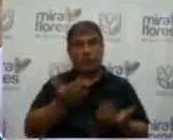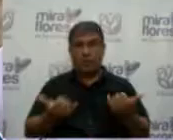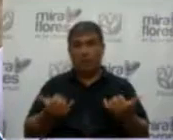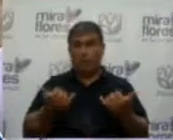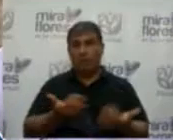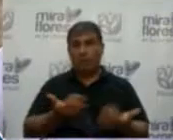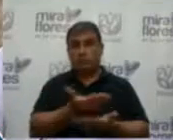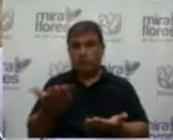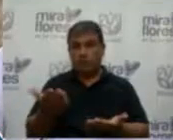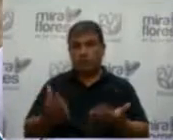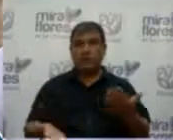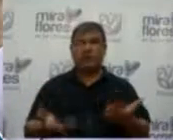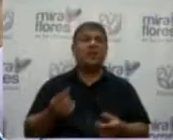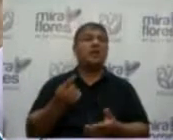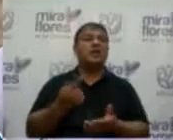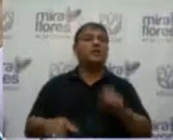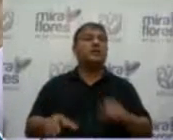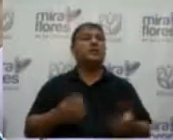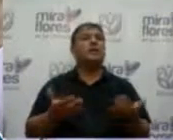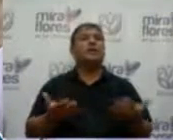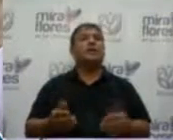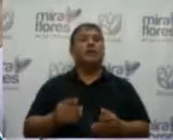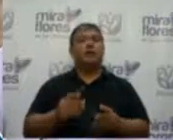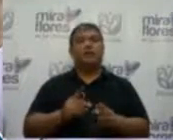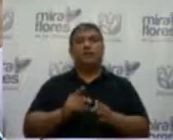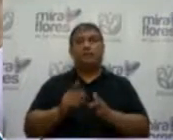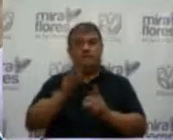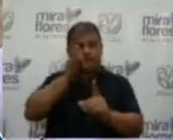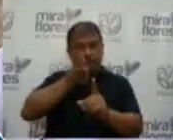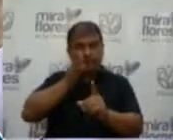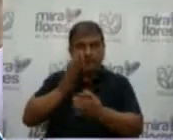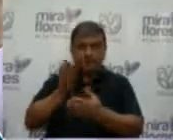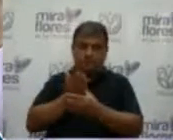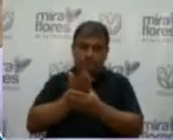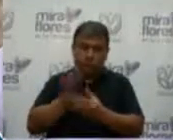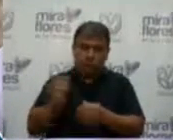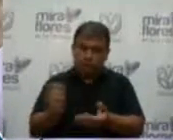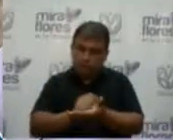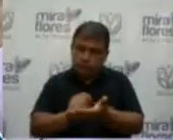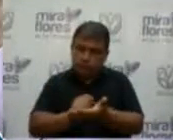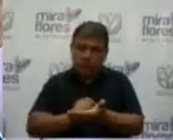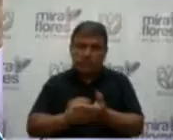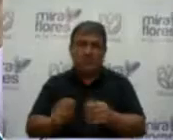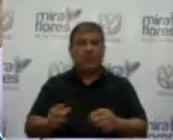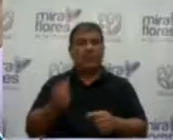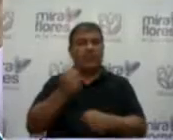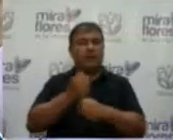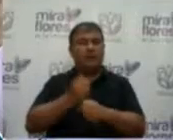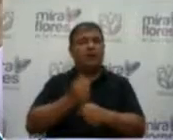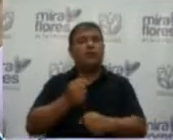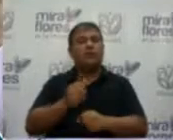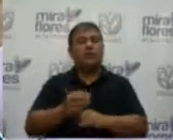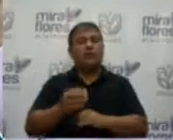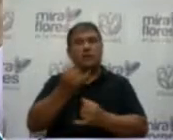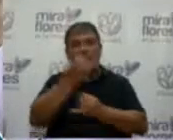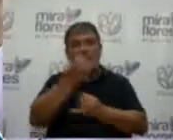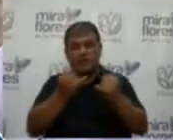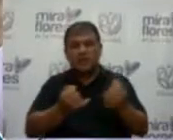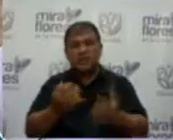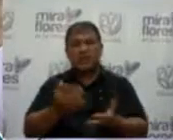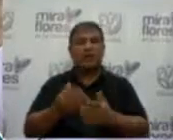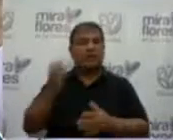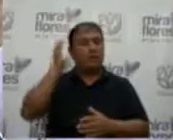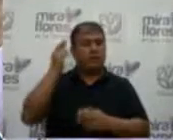hoy. Lo que se haría es el perfil y el trabajo de diseño que le correspondería hacerlo a